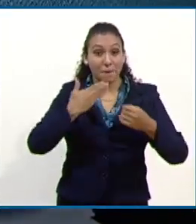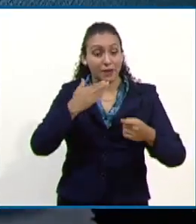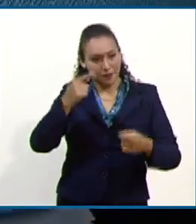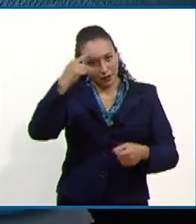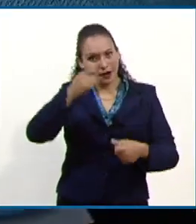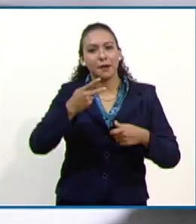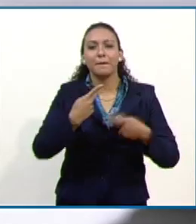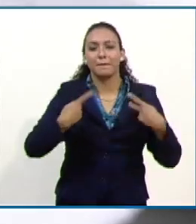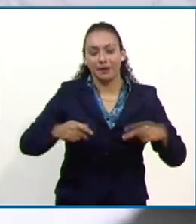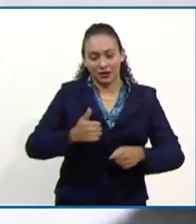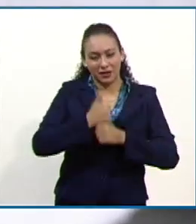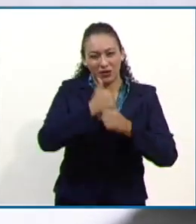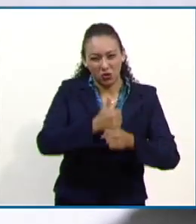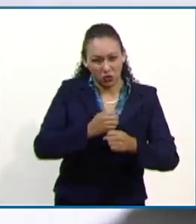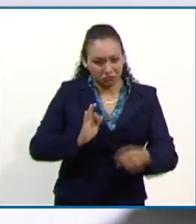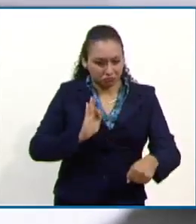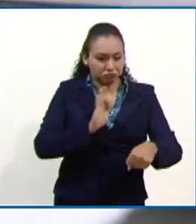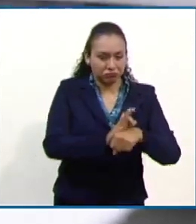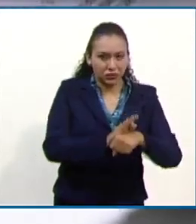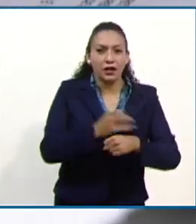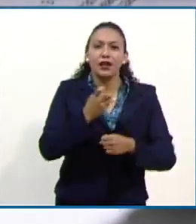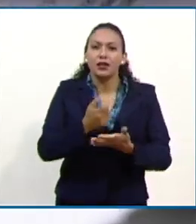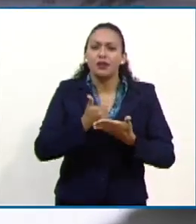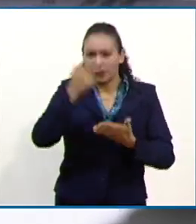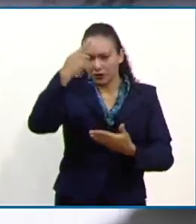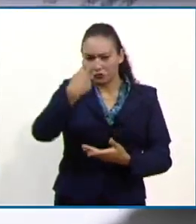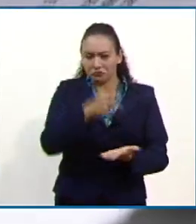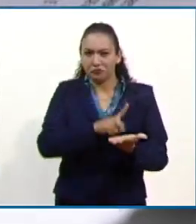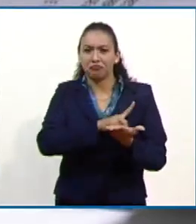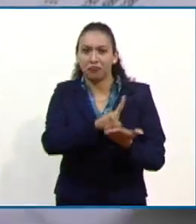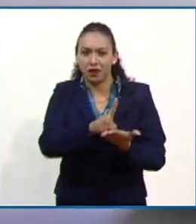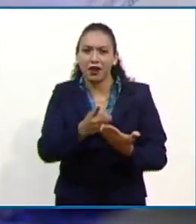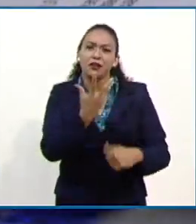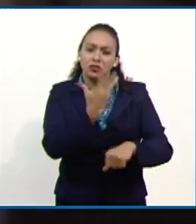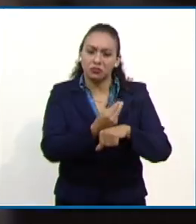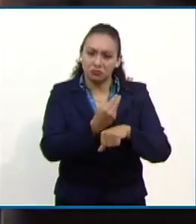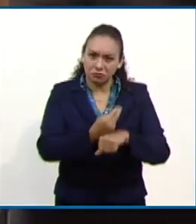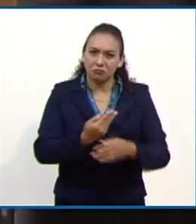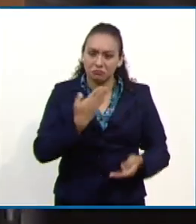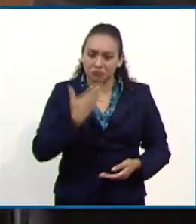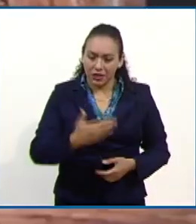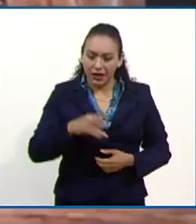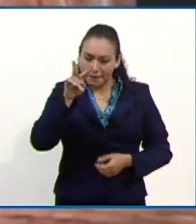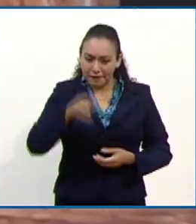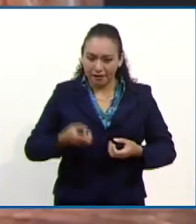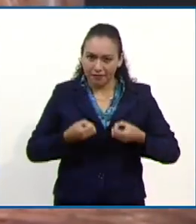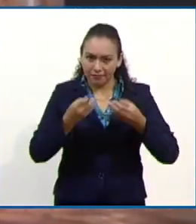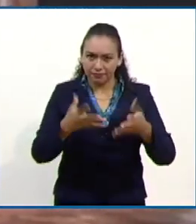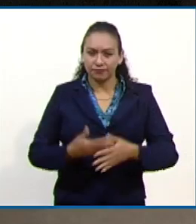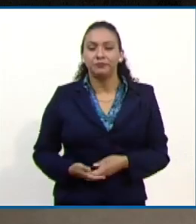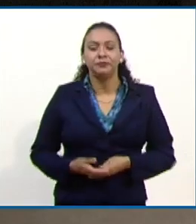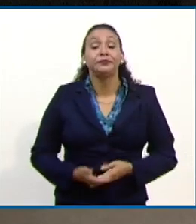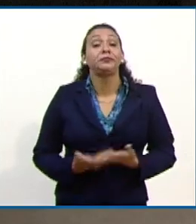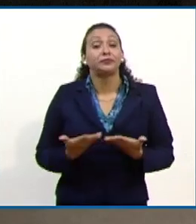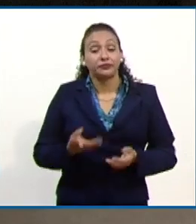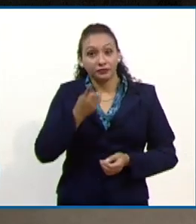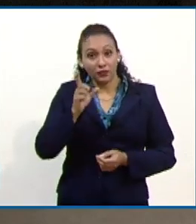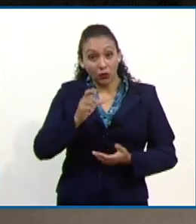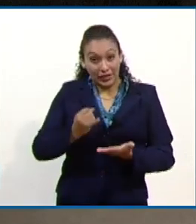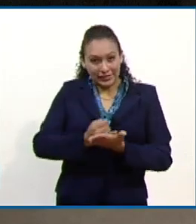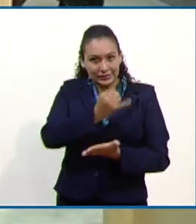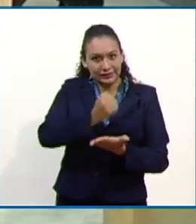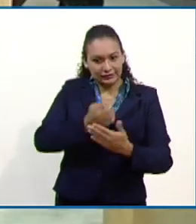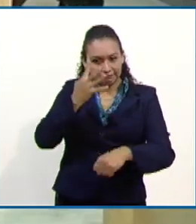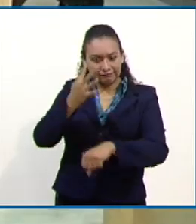víctima, frustrando la expectativa de garantizar los derechos a la reparación y a la verdad. La sala argumentó que para que una sentencia